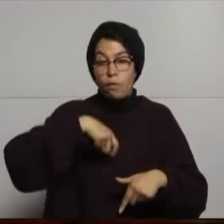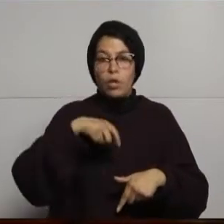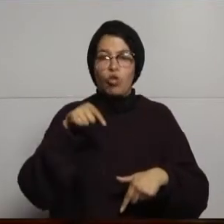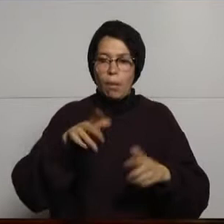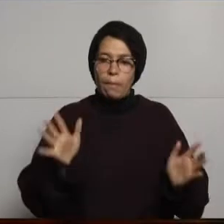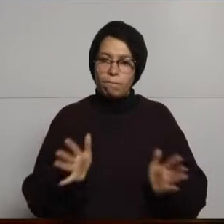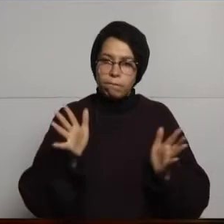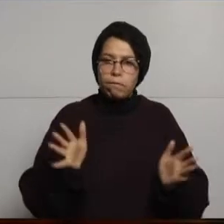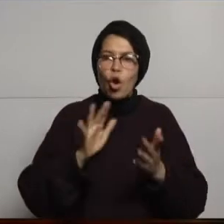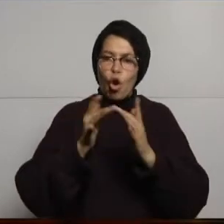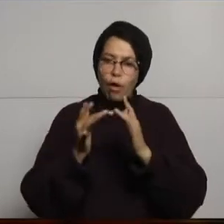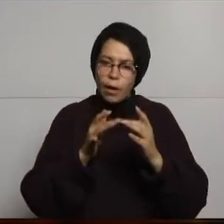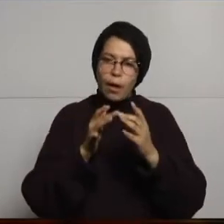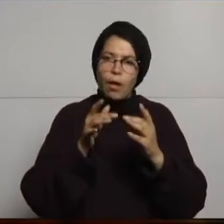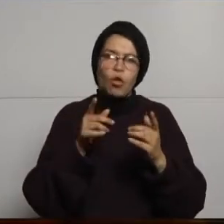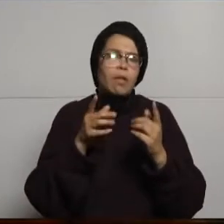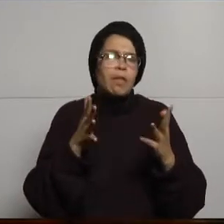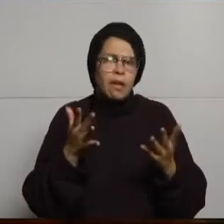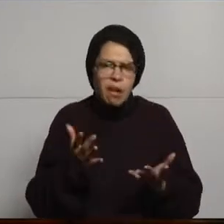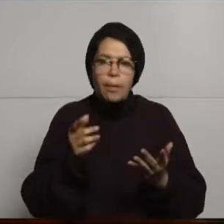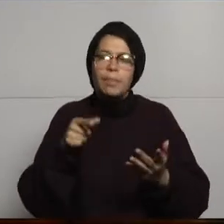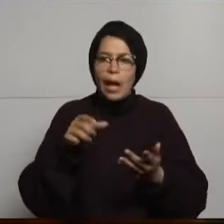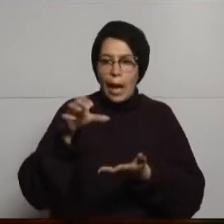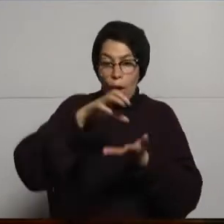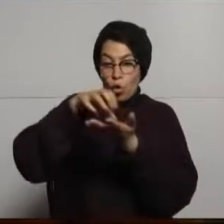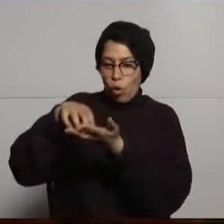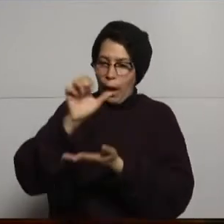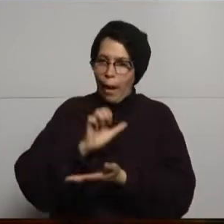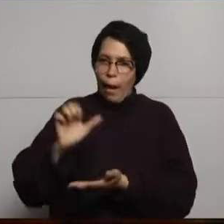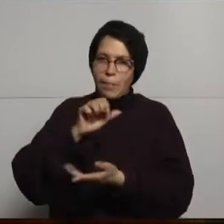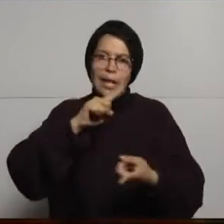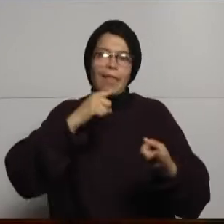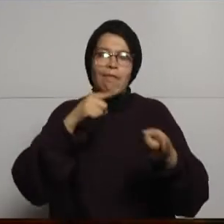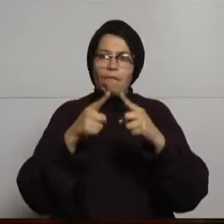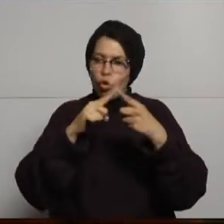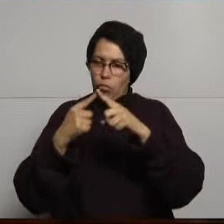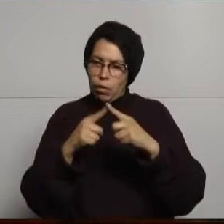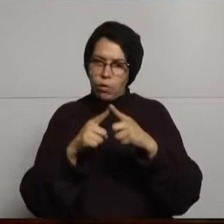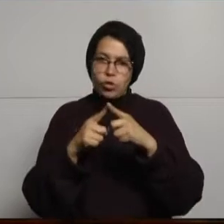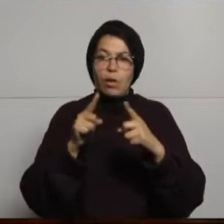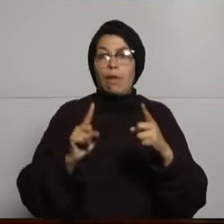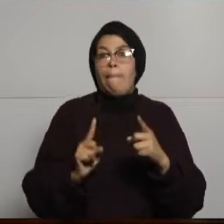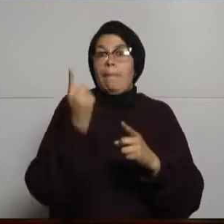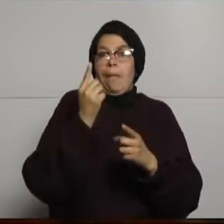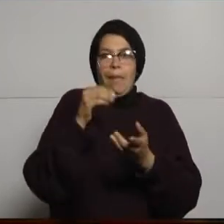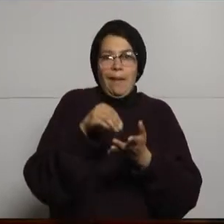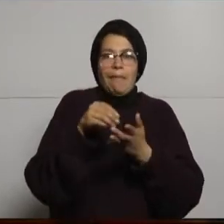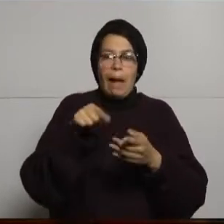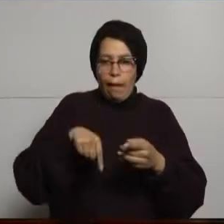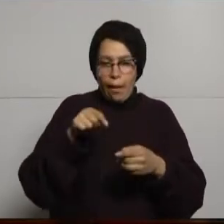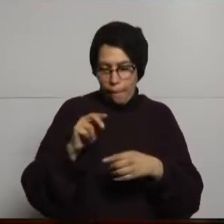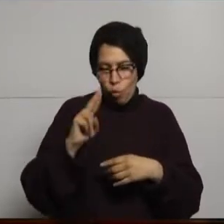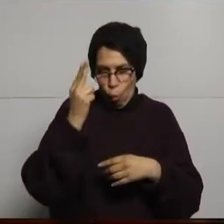y coordinador de Enlace, que es el primer cowork público de Montevideo. No, del país. Perdón, te